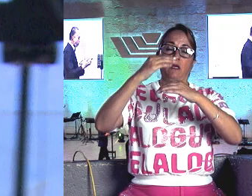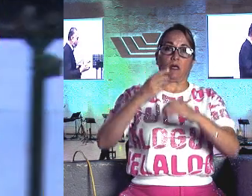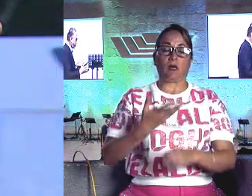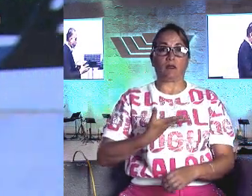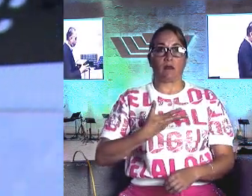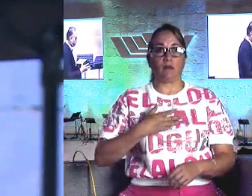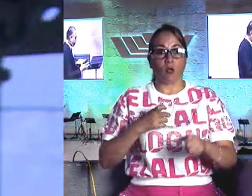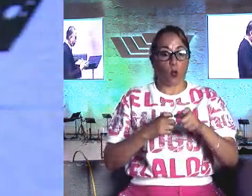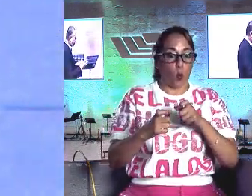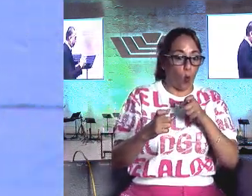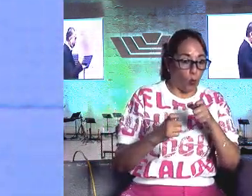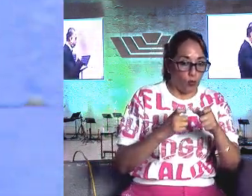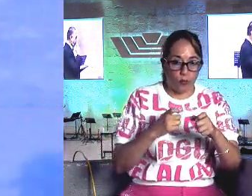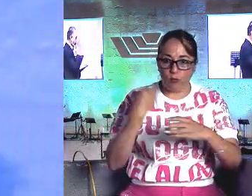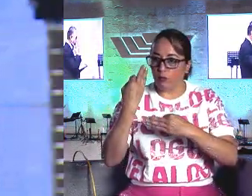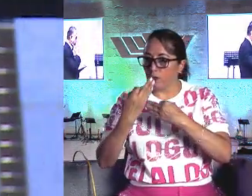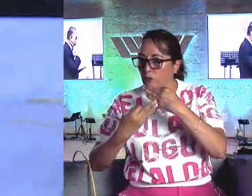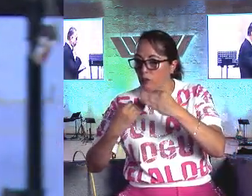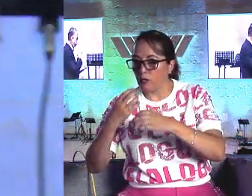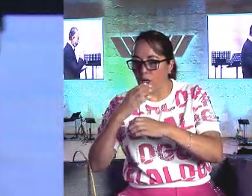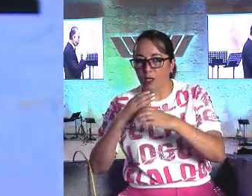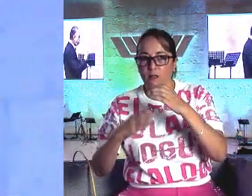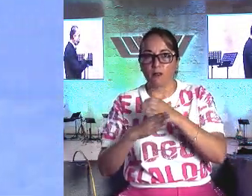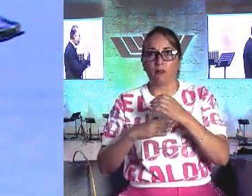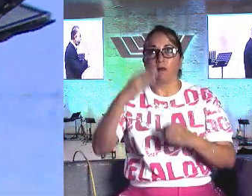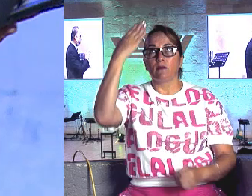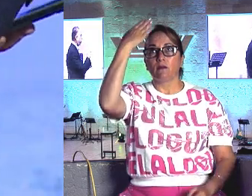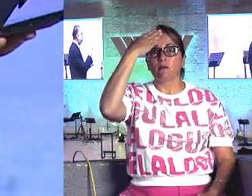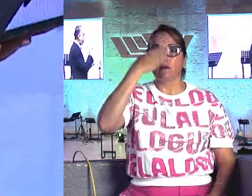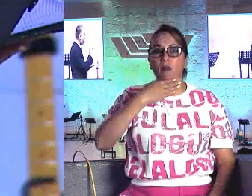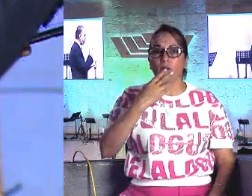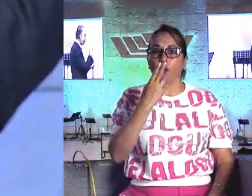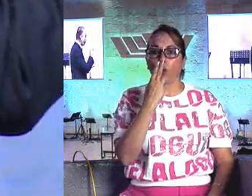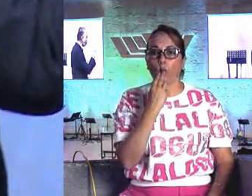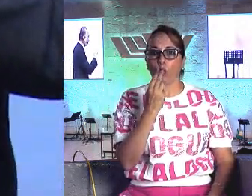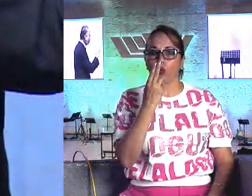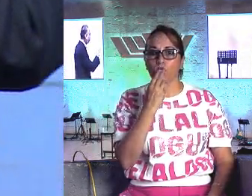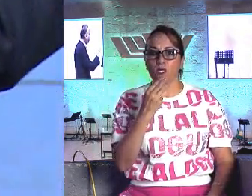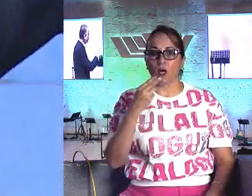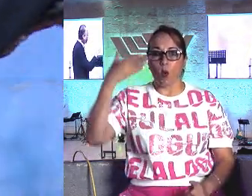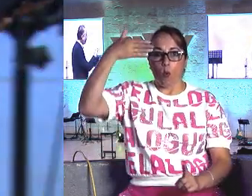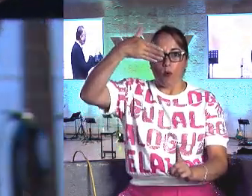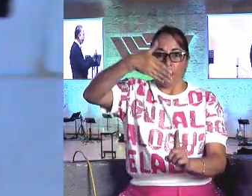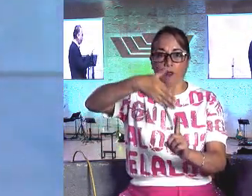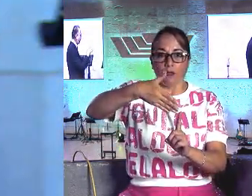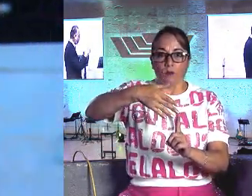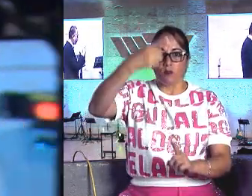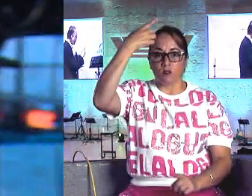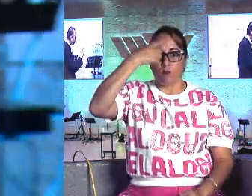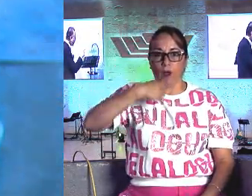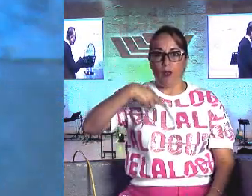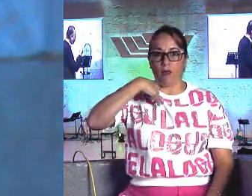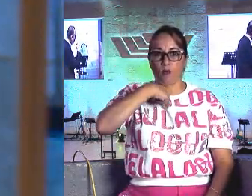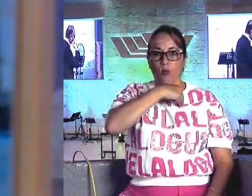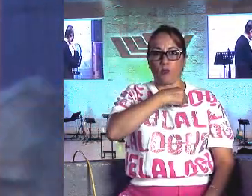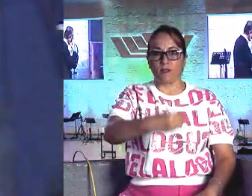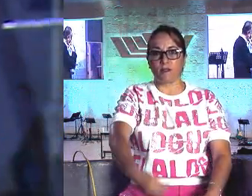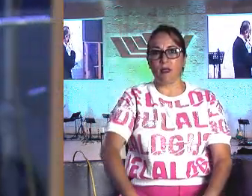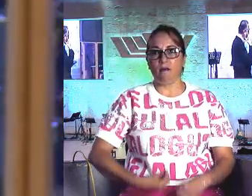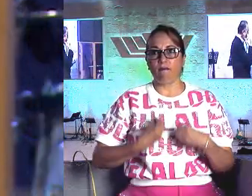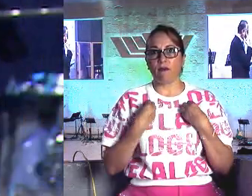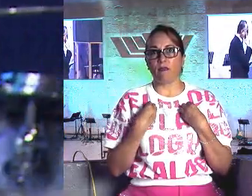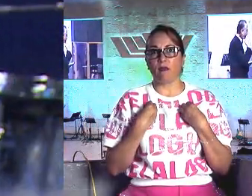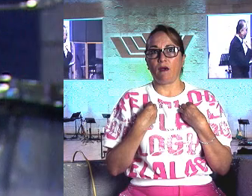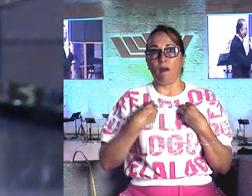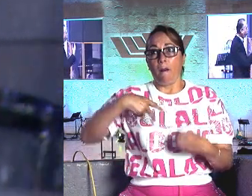todas las cosas, sabe utilizar propósitos para nuestra vida. Porque yo sé que alguno me va a decir: hermano,